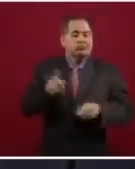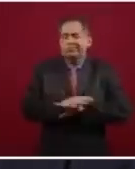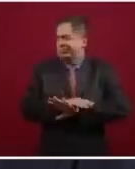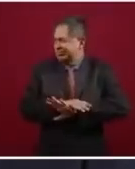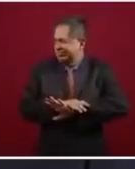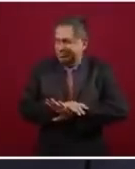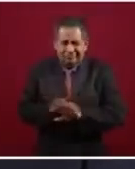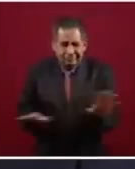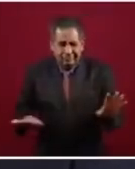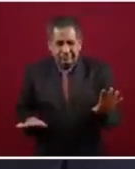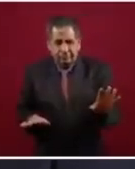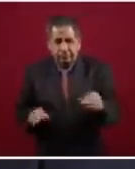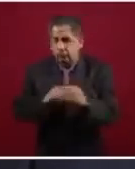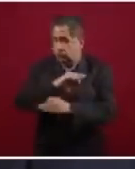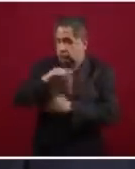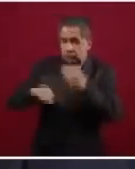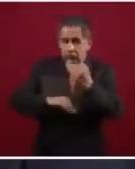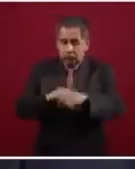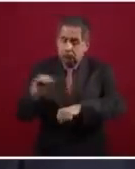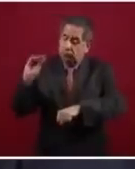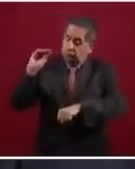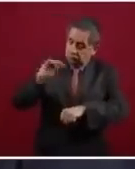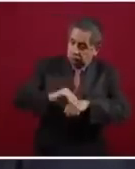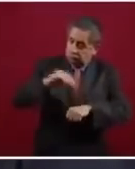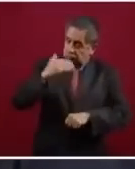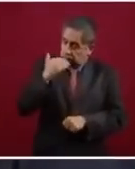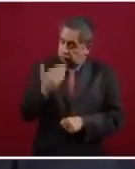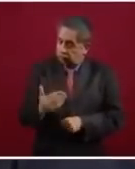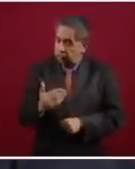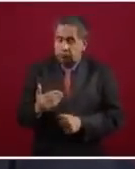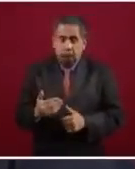es todos aportarnos bien.